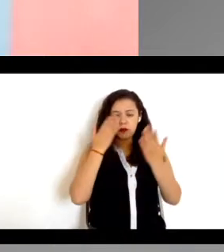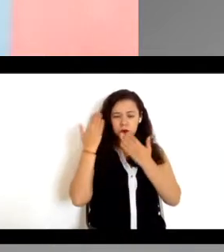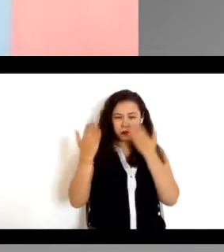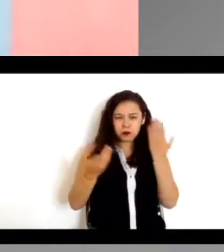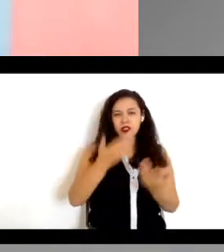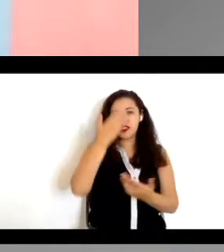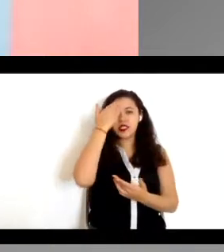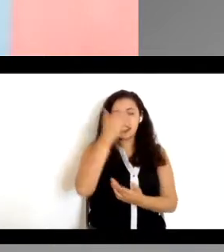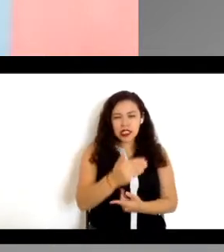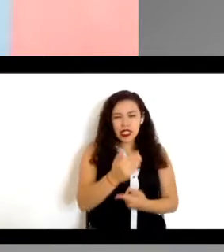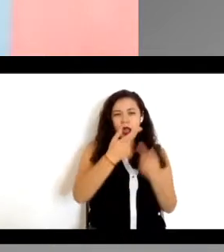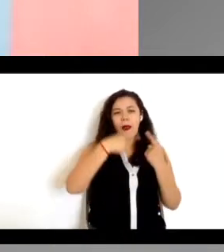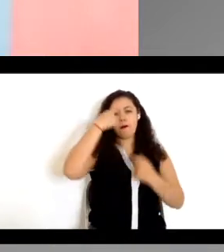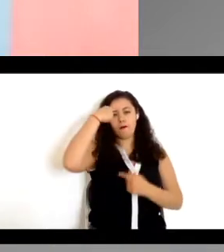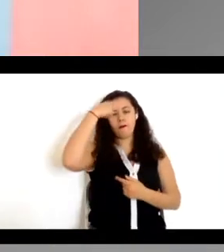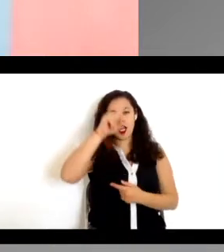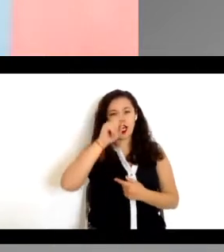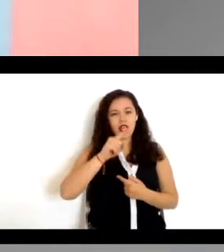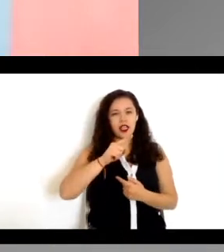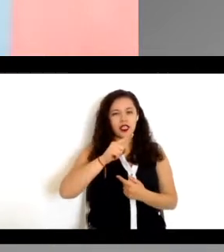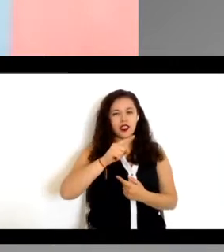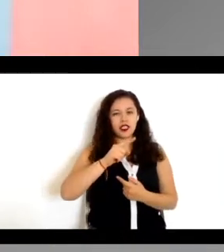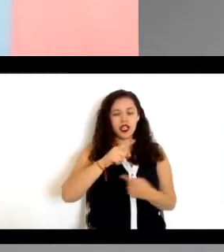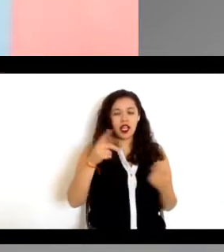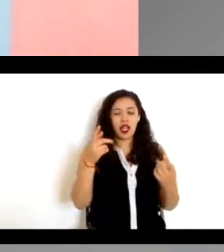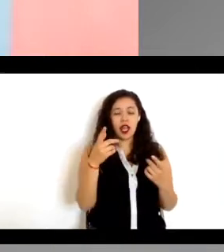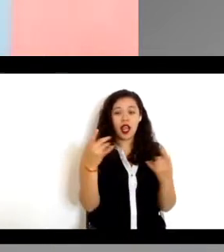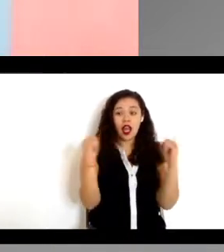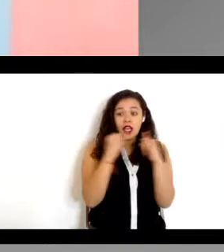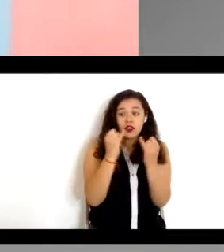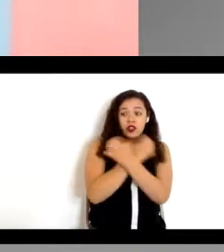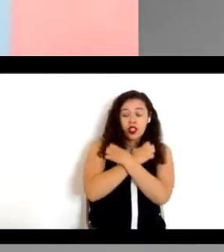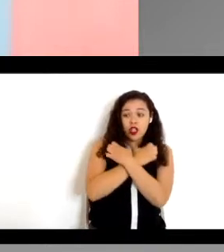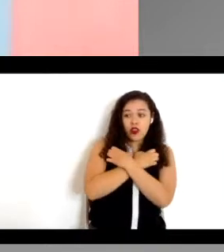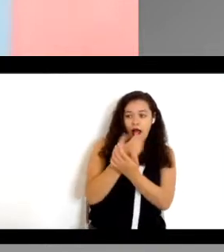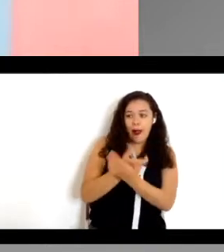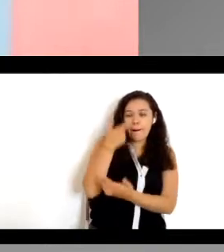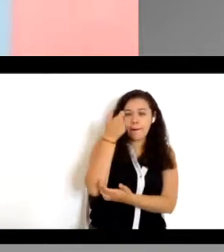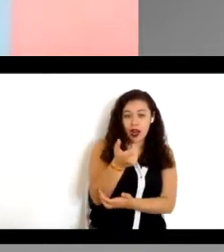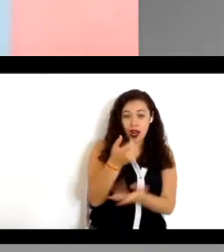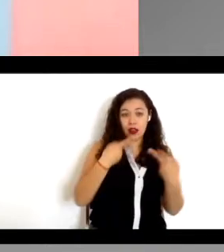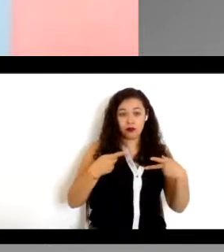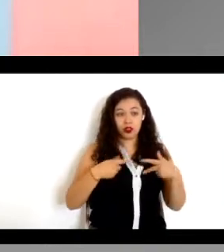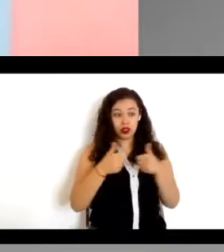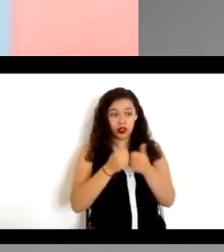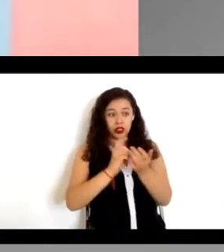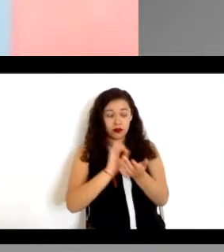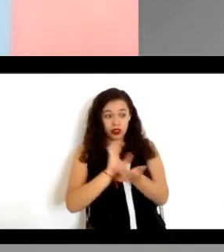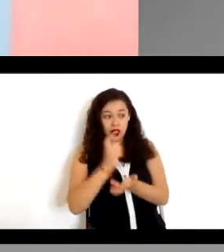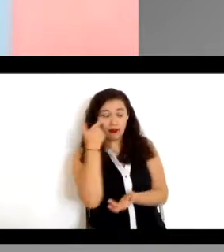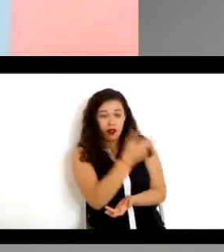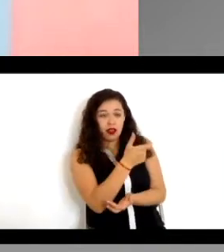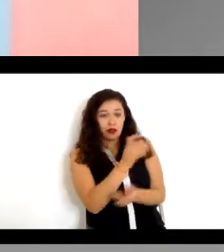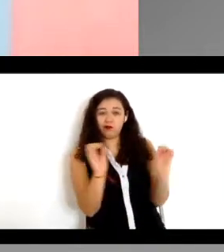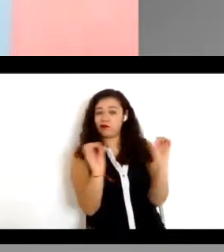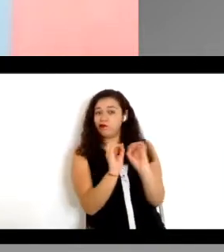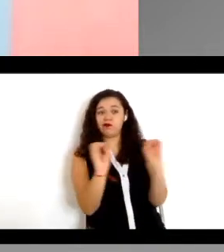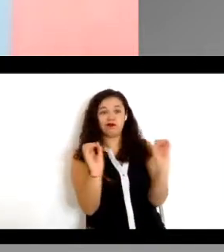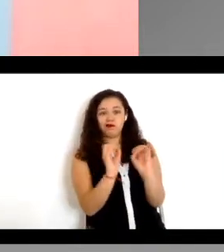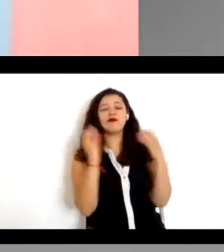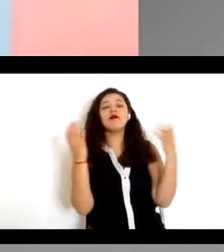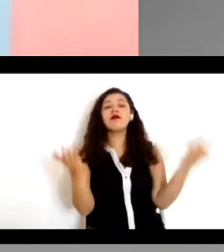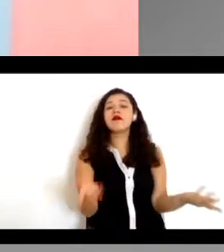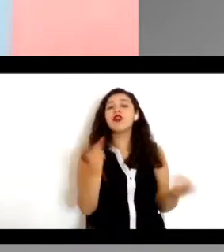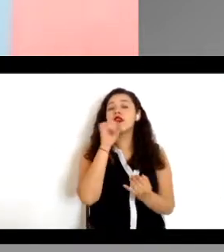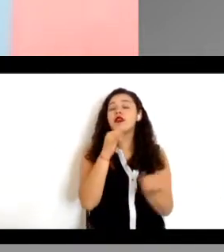con esta facilidad pagada por la institución educativa, no por la persona que vive con discapacidad. Pensemos también en las opciones